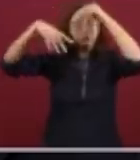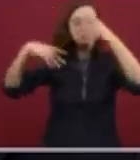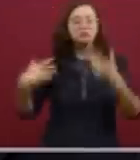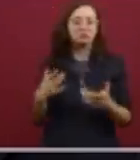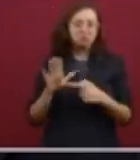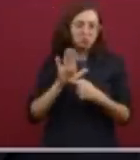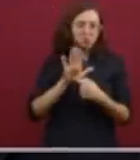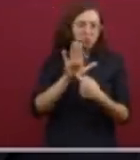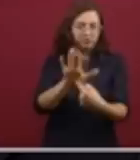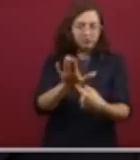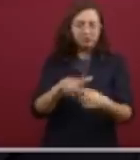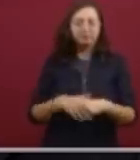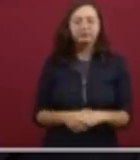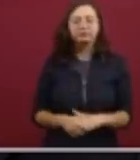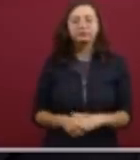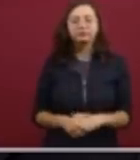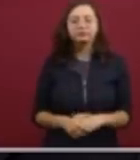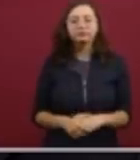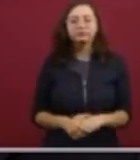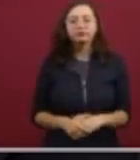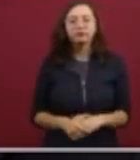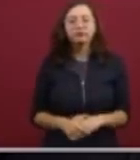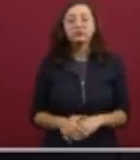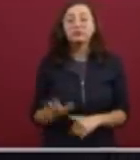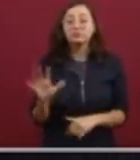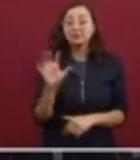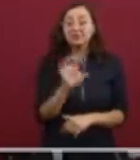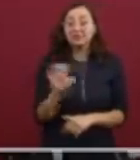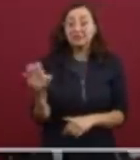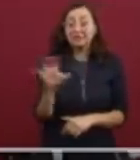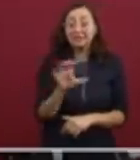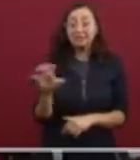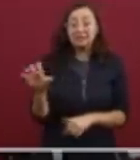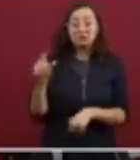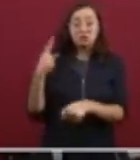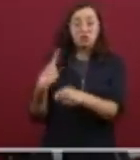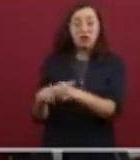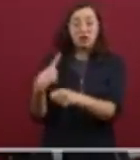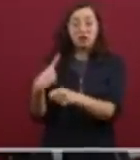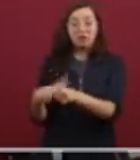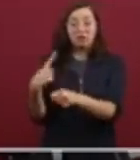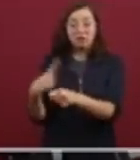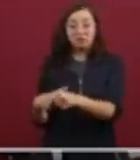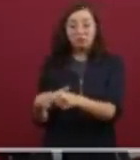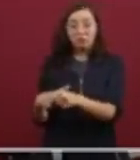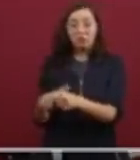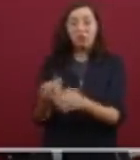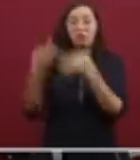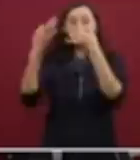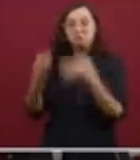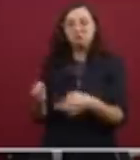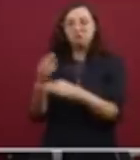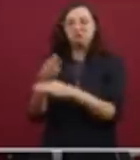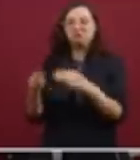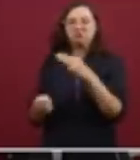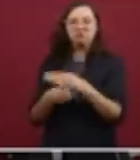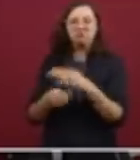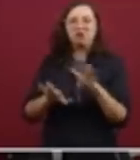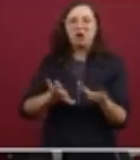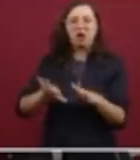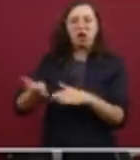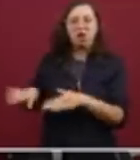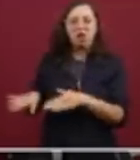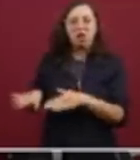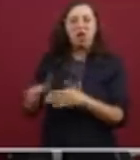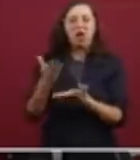fue implantado en lugar de una válvula, que es lo que corresponde. La consecuencia técnica es que los pacientes